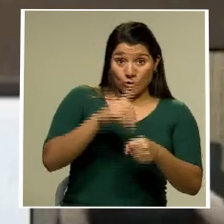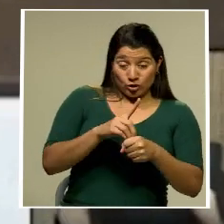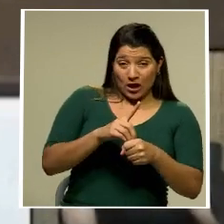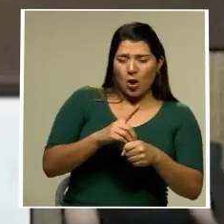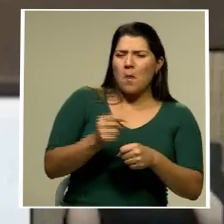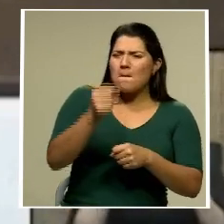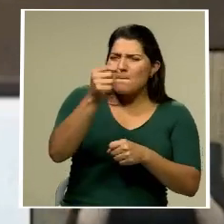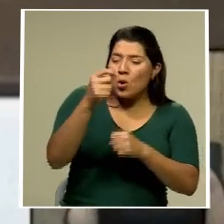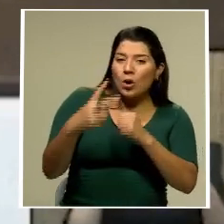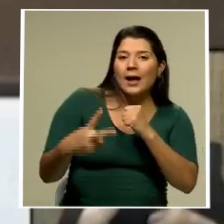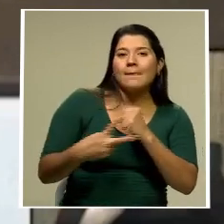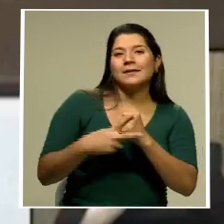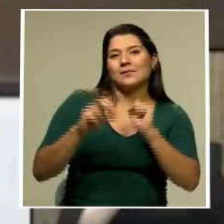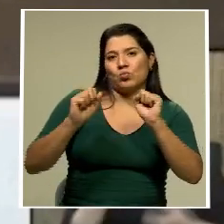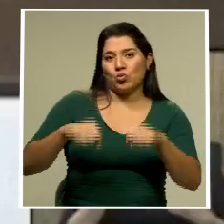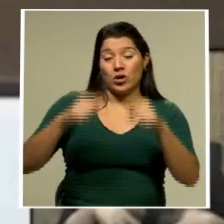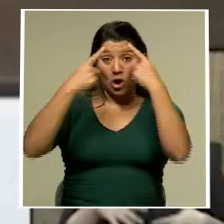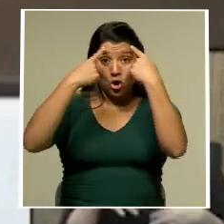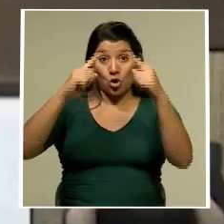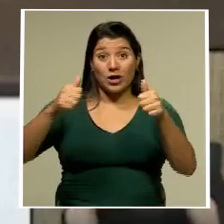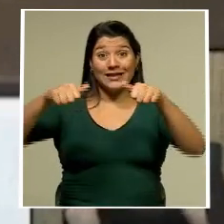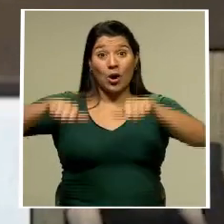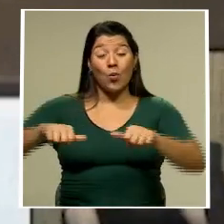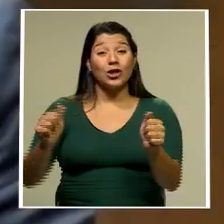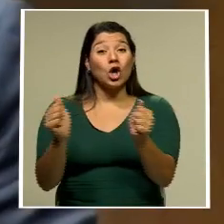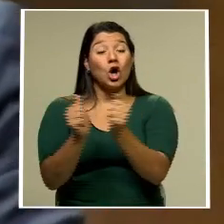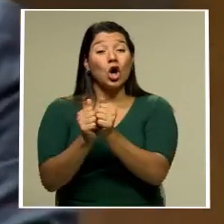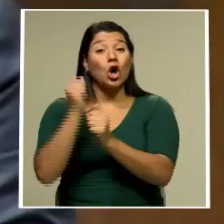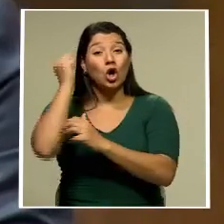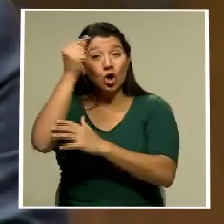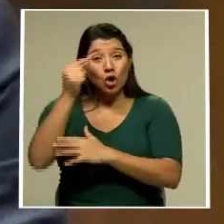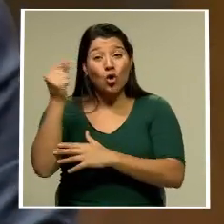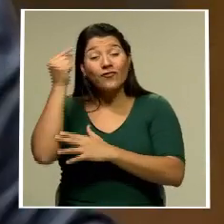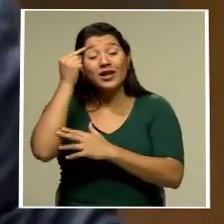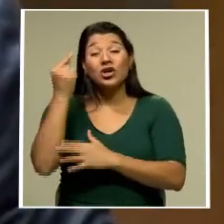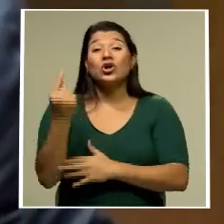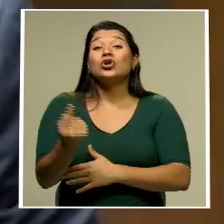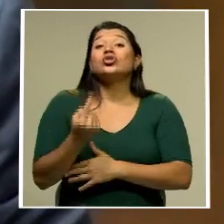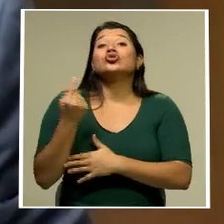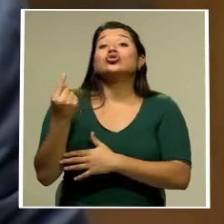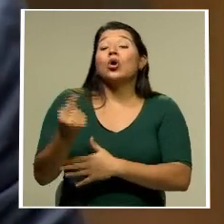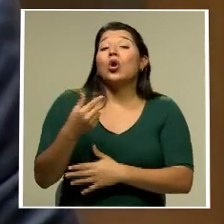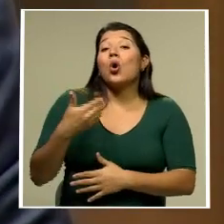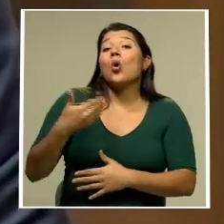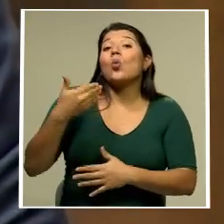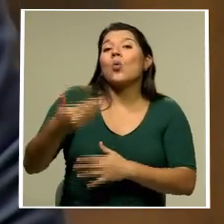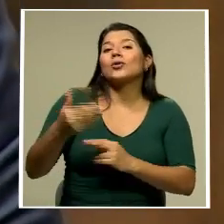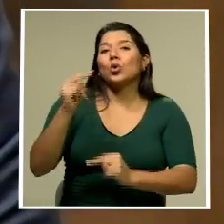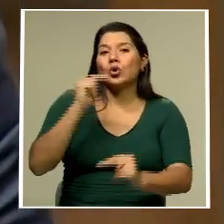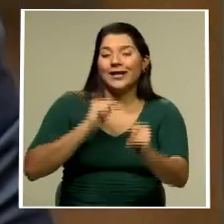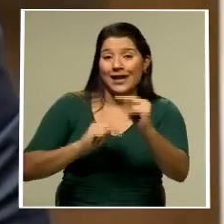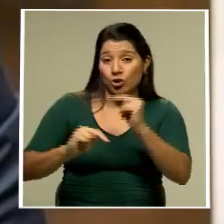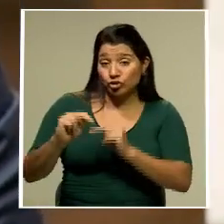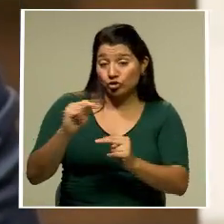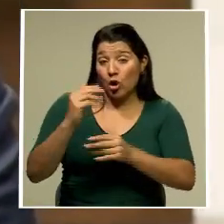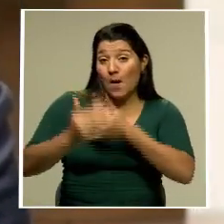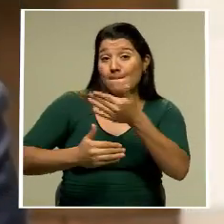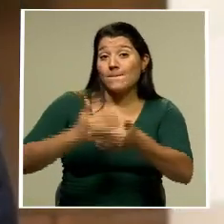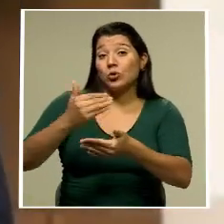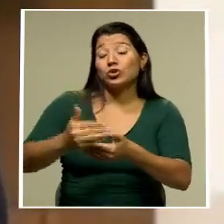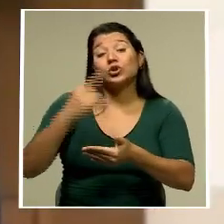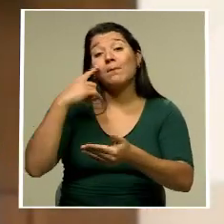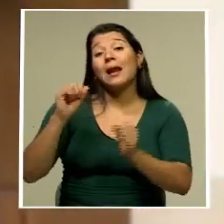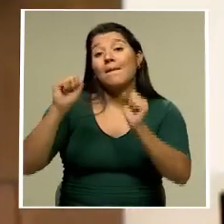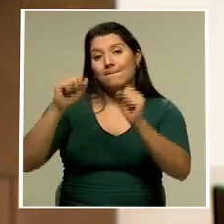han podido poner de acuerdo con el Ejecutivo es durante los años en que se negoció la ruta para